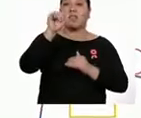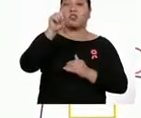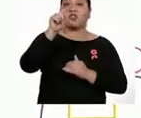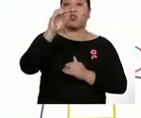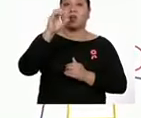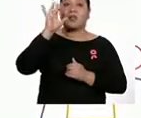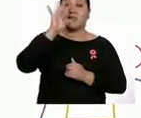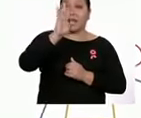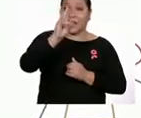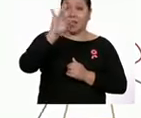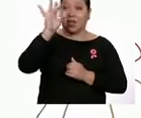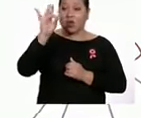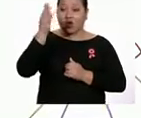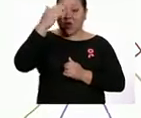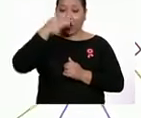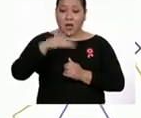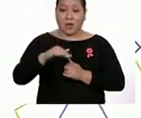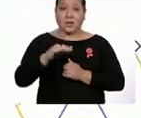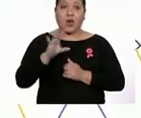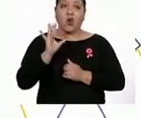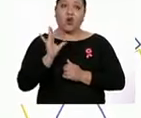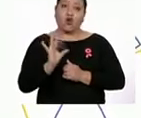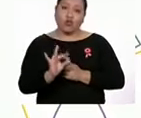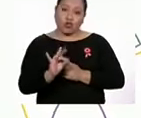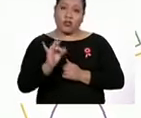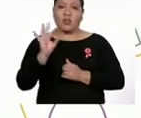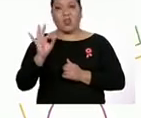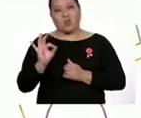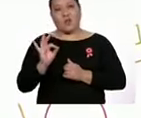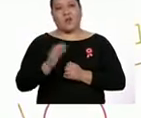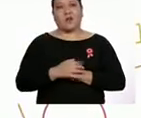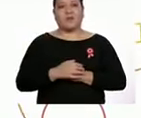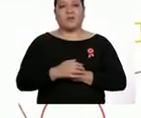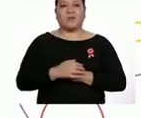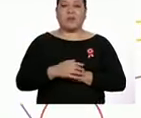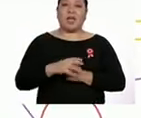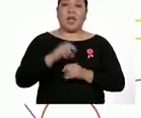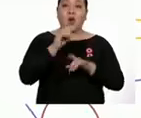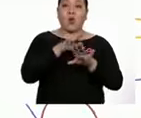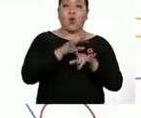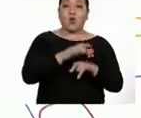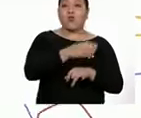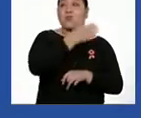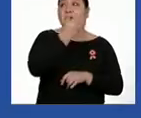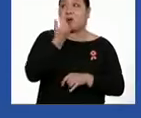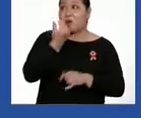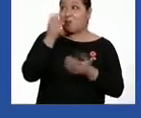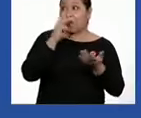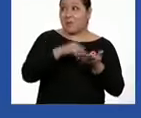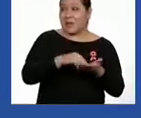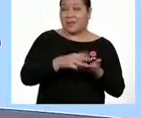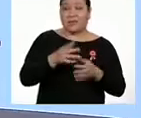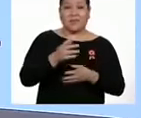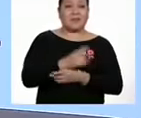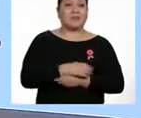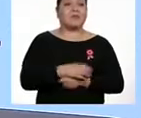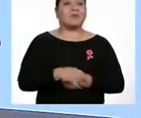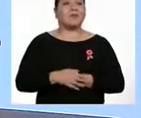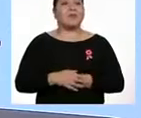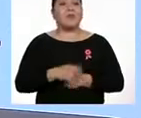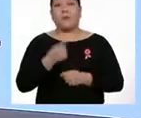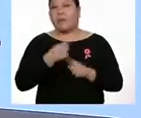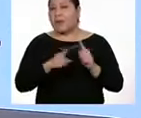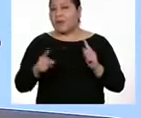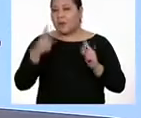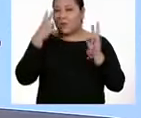encuentra desde 78 hasta 89. O sea que en julio mejoró aún más. Pero